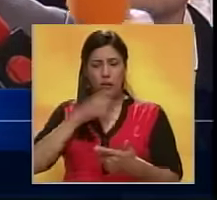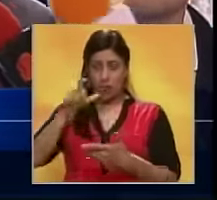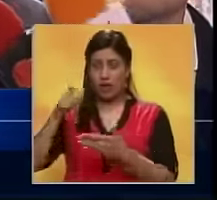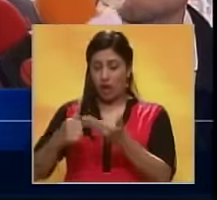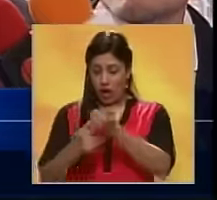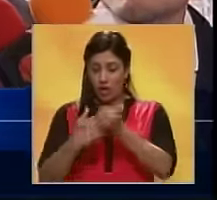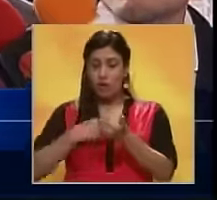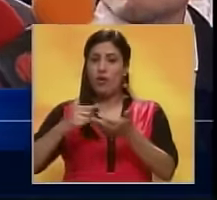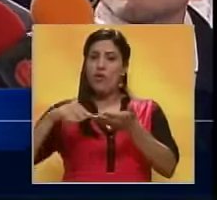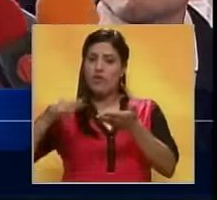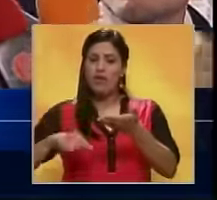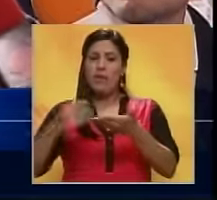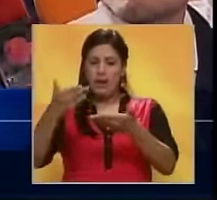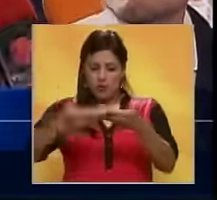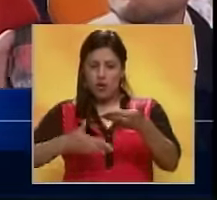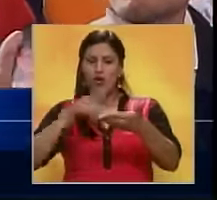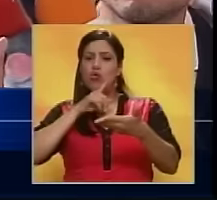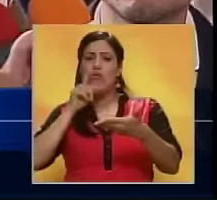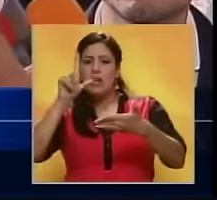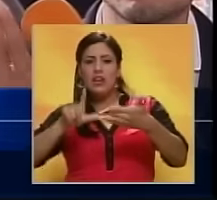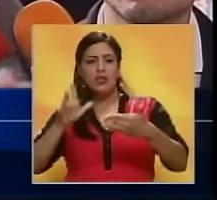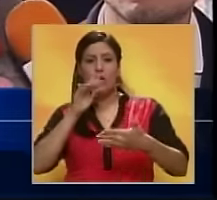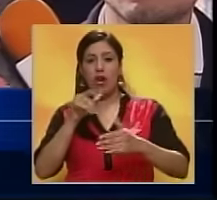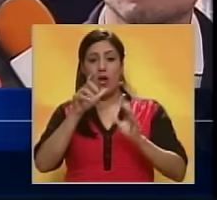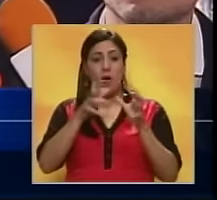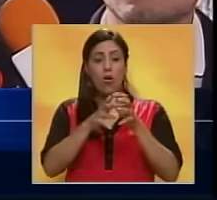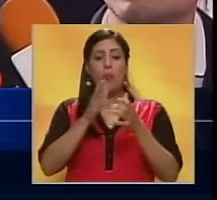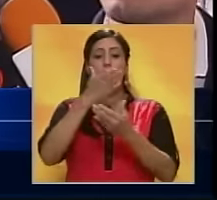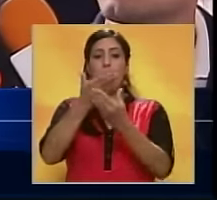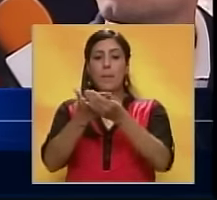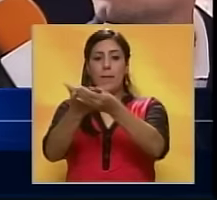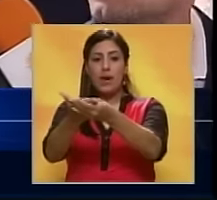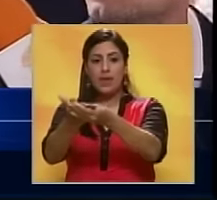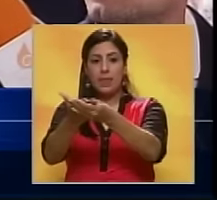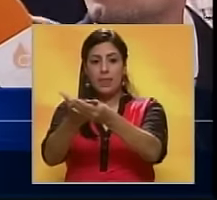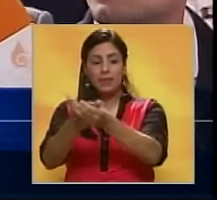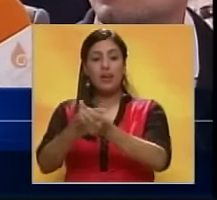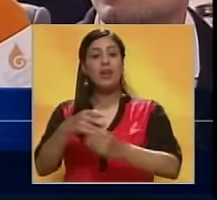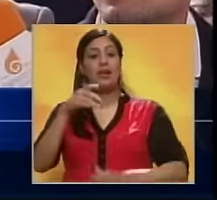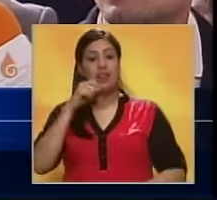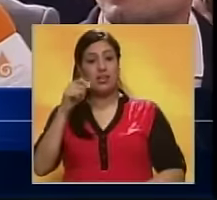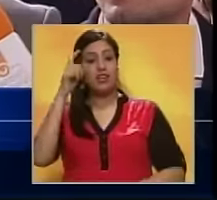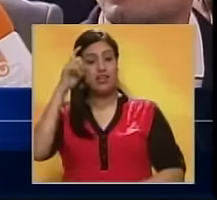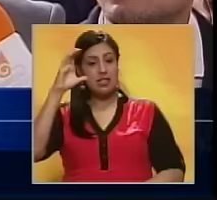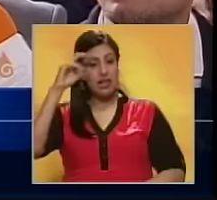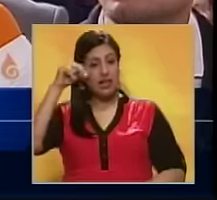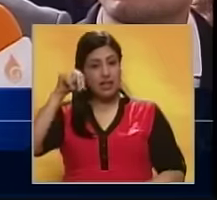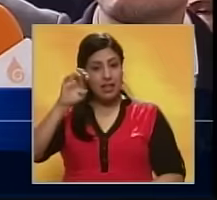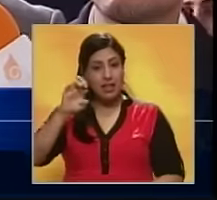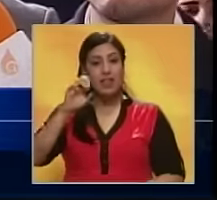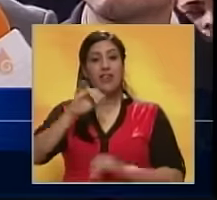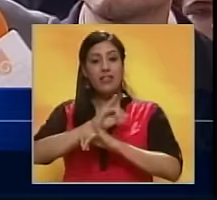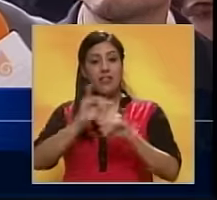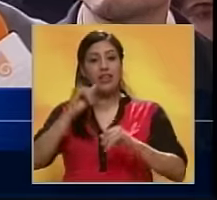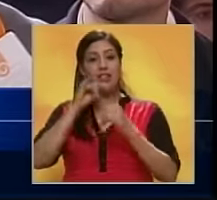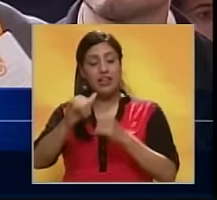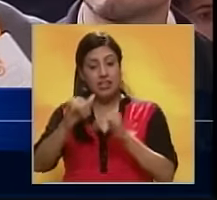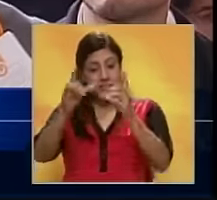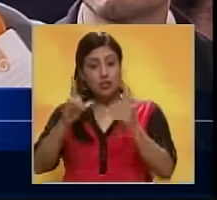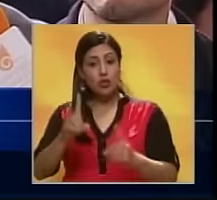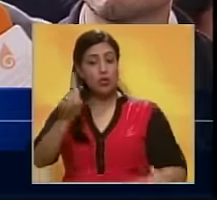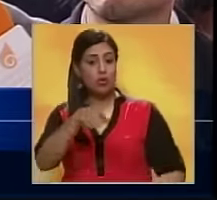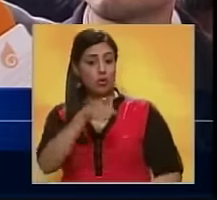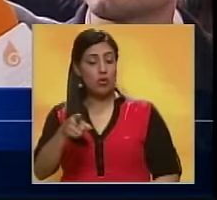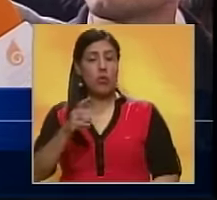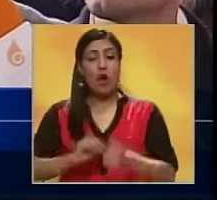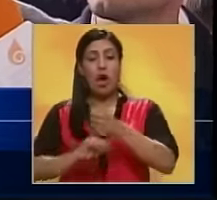llevan a cada punto de recolección. Es decir, cada partido lleva a sus militantes a la recolección de partido y es el Consejo Nacional Electoral quien al final decide cuántos o no fueron